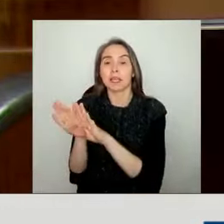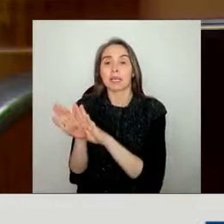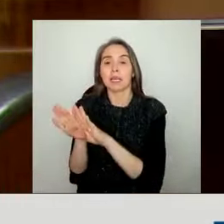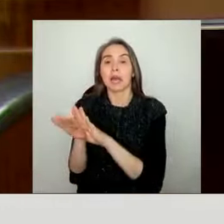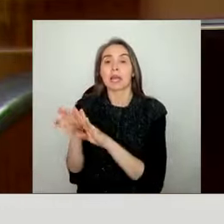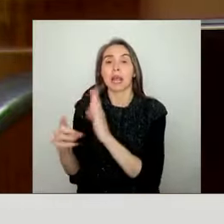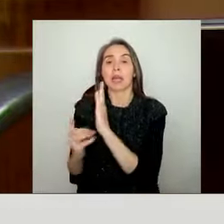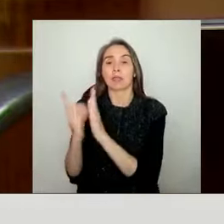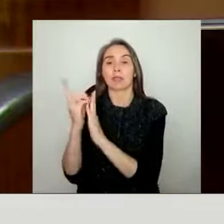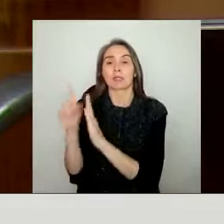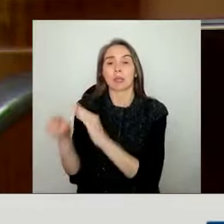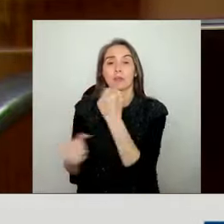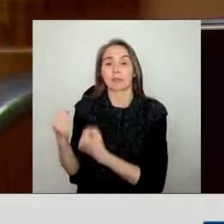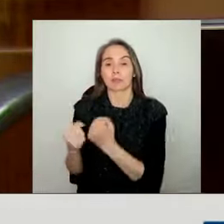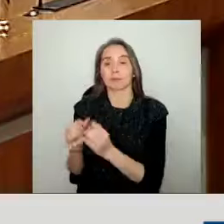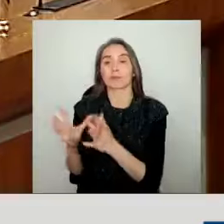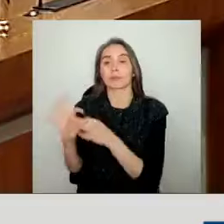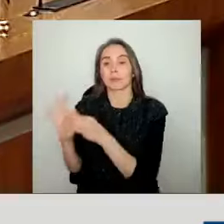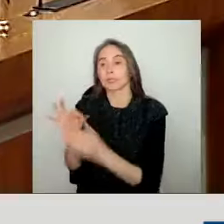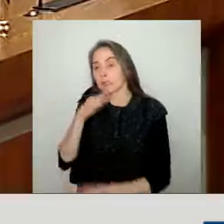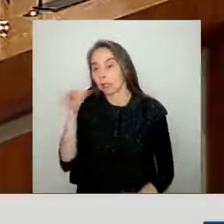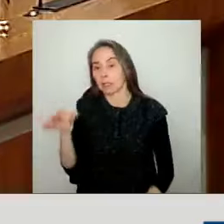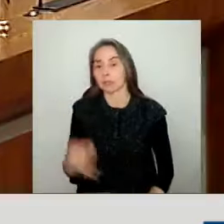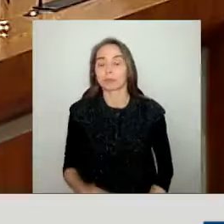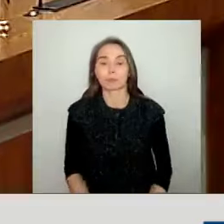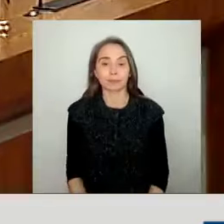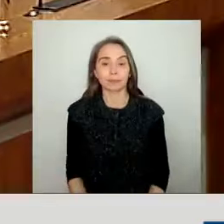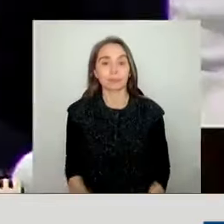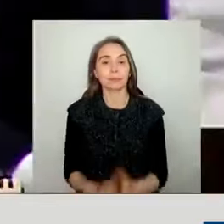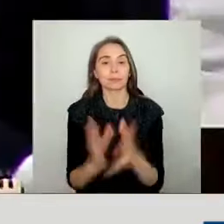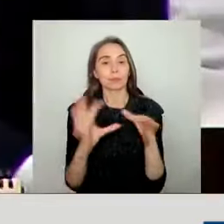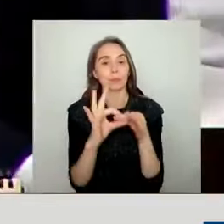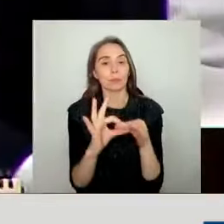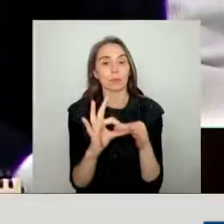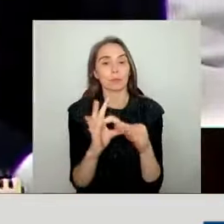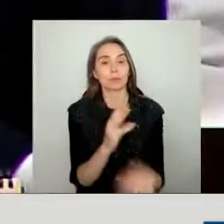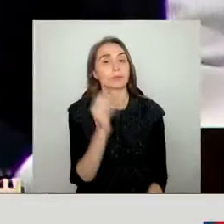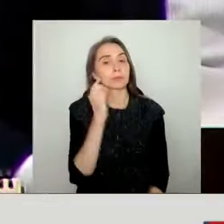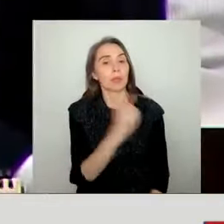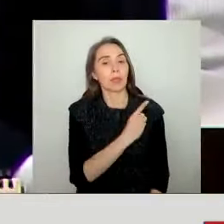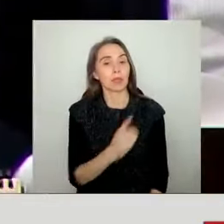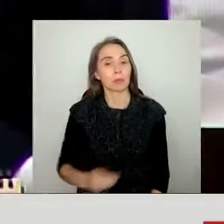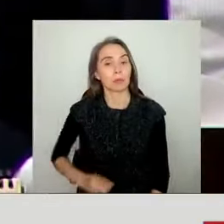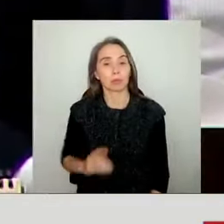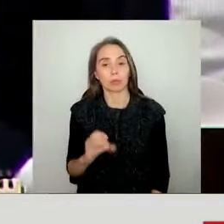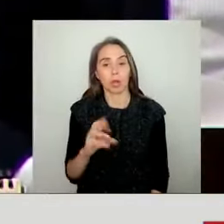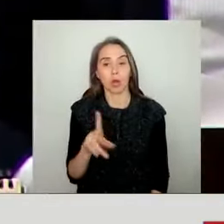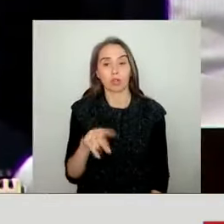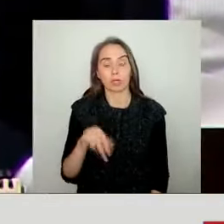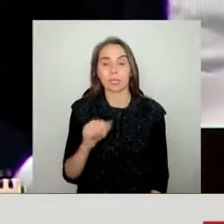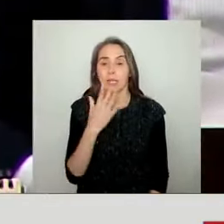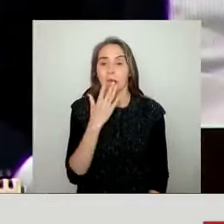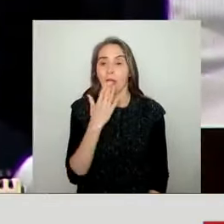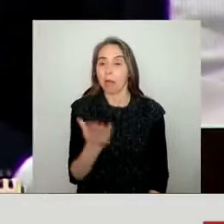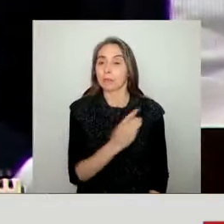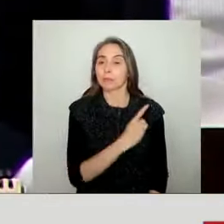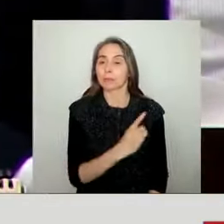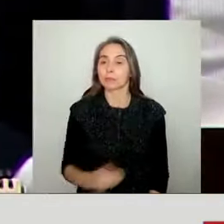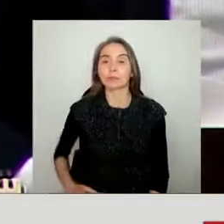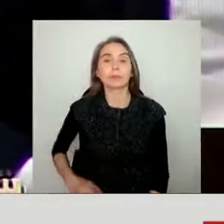he dicho presidenta gracias muchas gracias diputada macini tiene la palabra la diputada